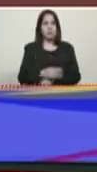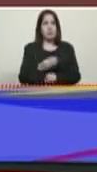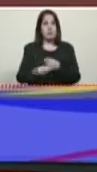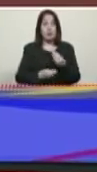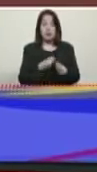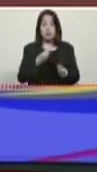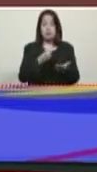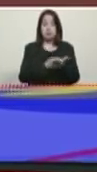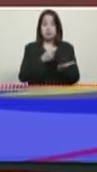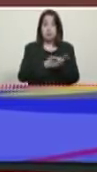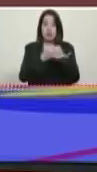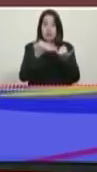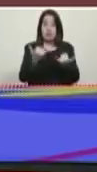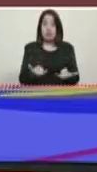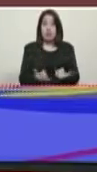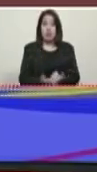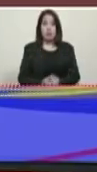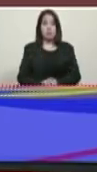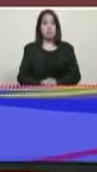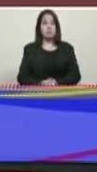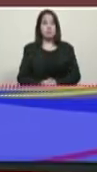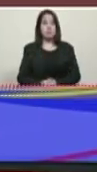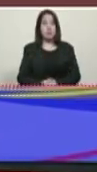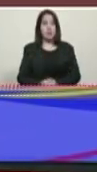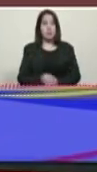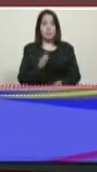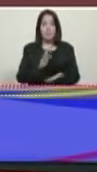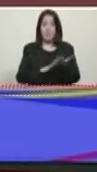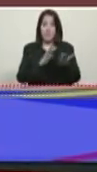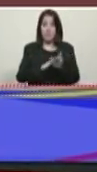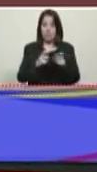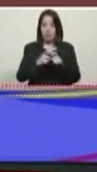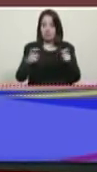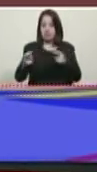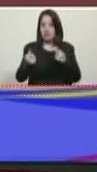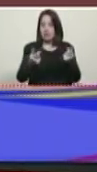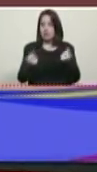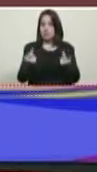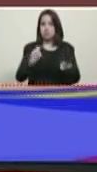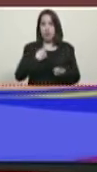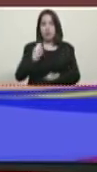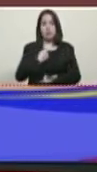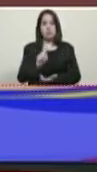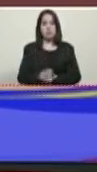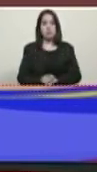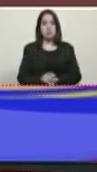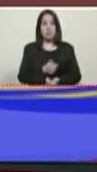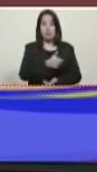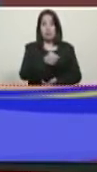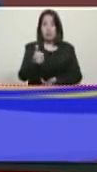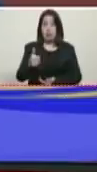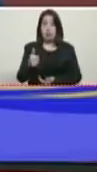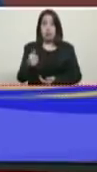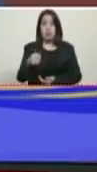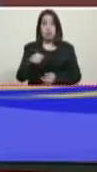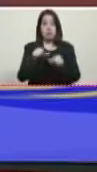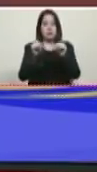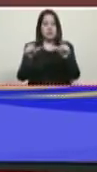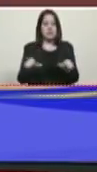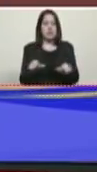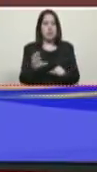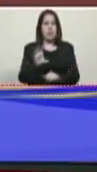todos estos recursos ya al salir de aquí deben tener su cheque por el sistema patria ministro